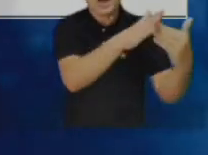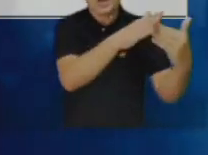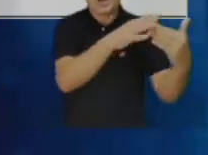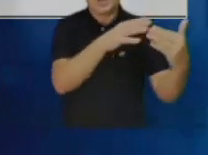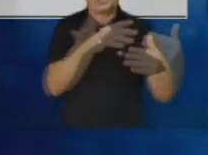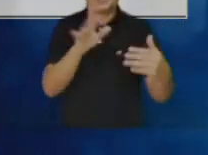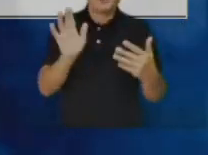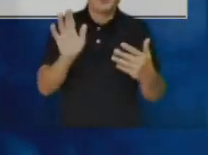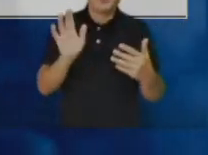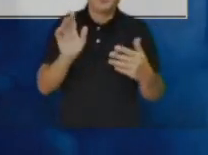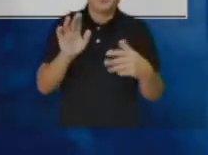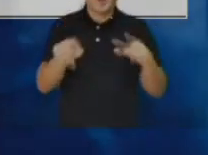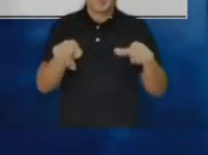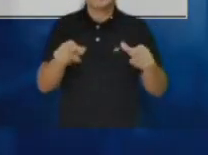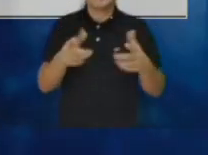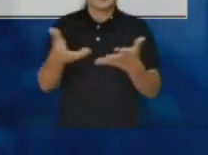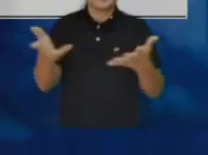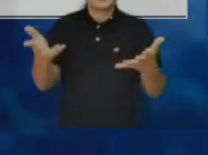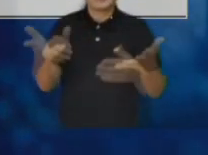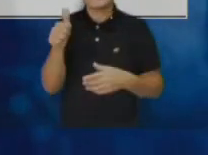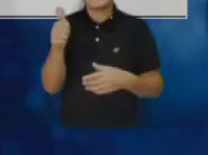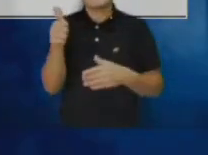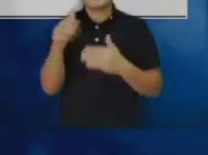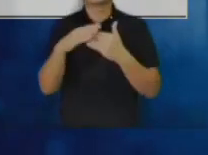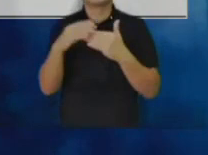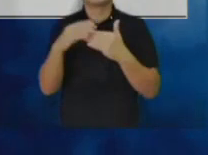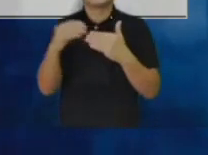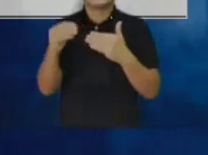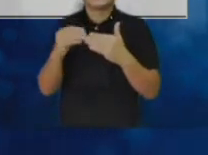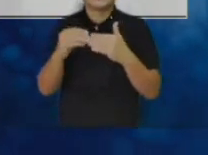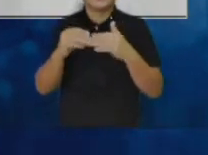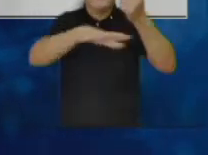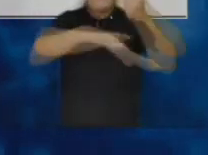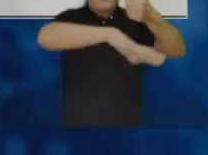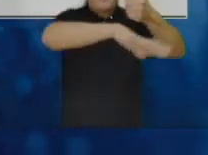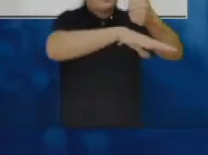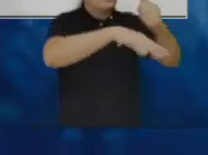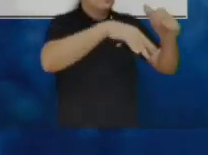de $10 que interfieren en un área muy pequeña.